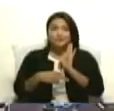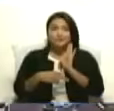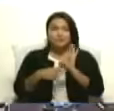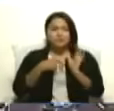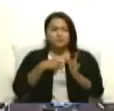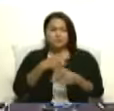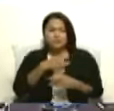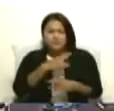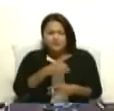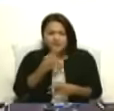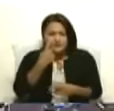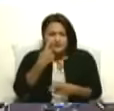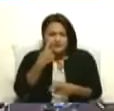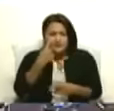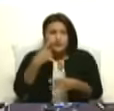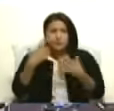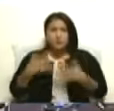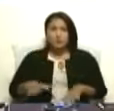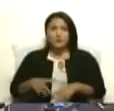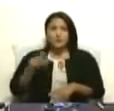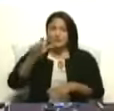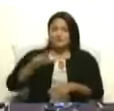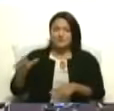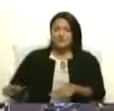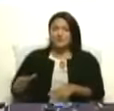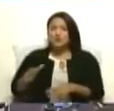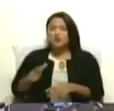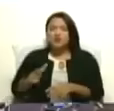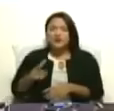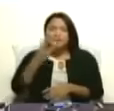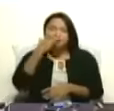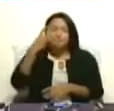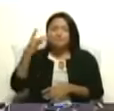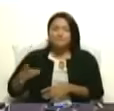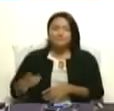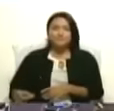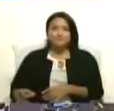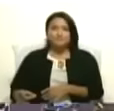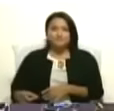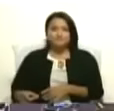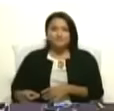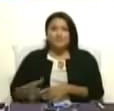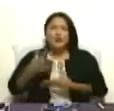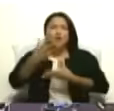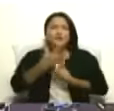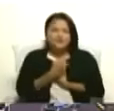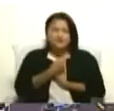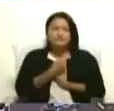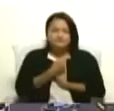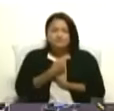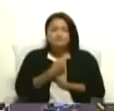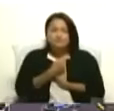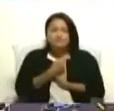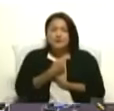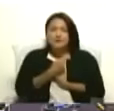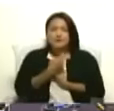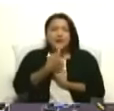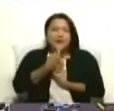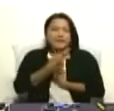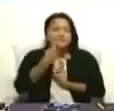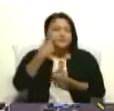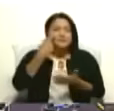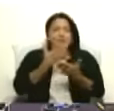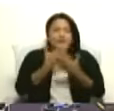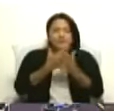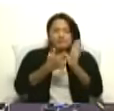reflexión Cómo se puede ser tan basura cómo se puede ser tan mezquino para negarse a ver la